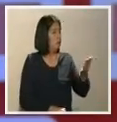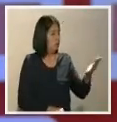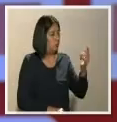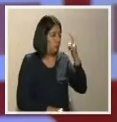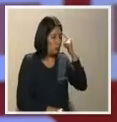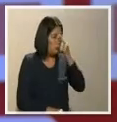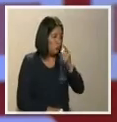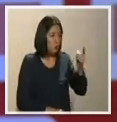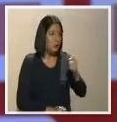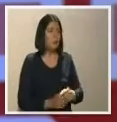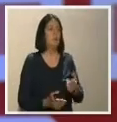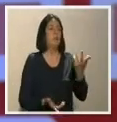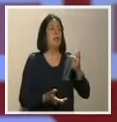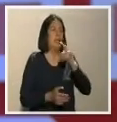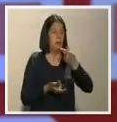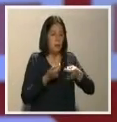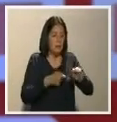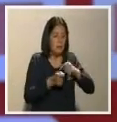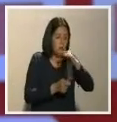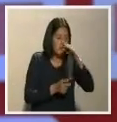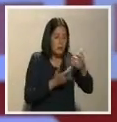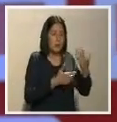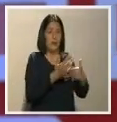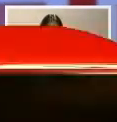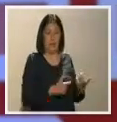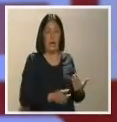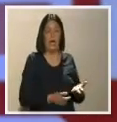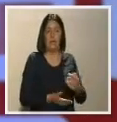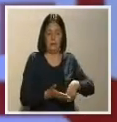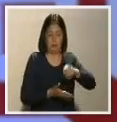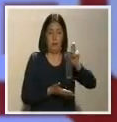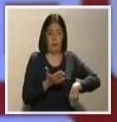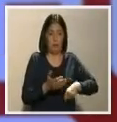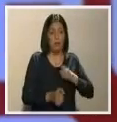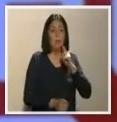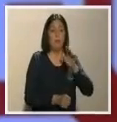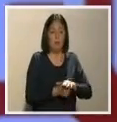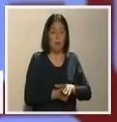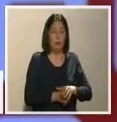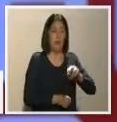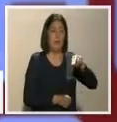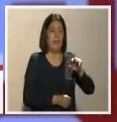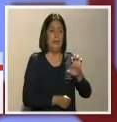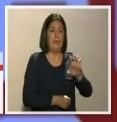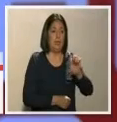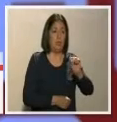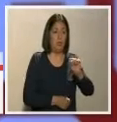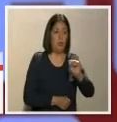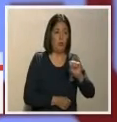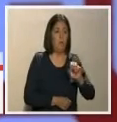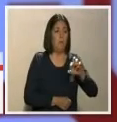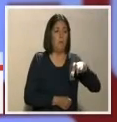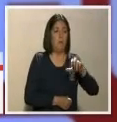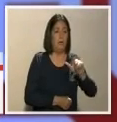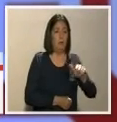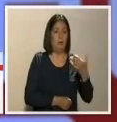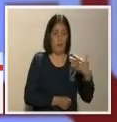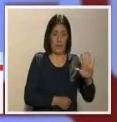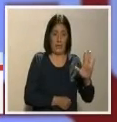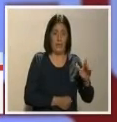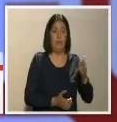lucha contra el narcotráfico, señor Kuczynski, debió acordarse antes de firmar un compromiso con el señor Nelson Palomino,